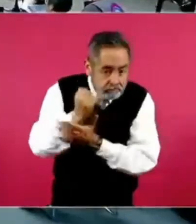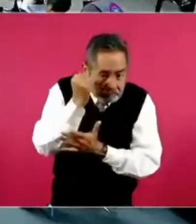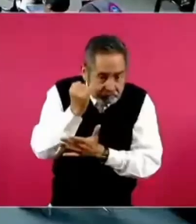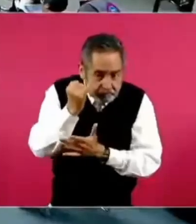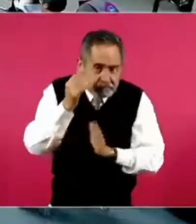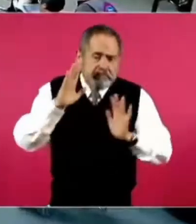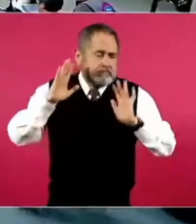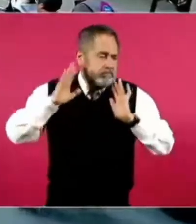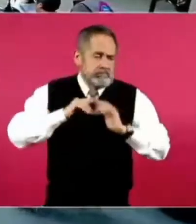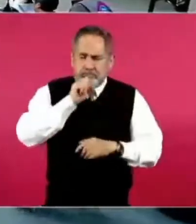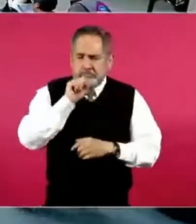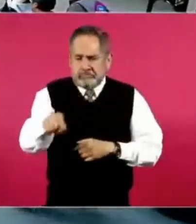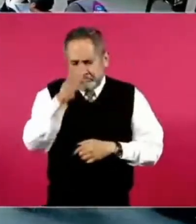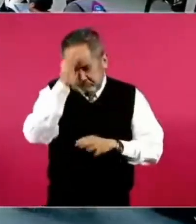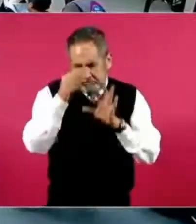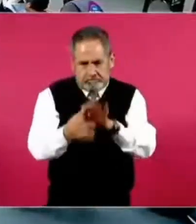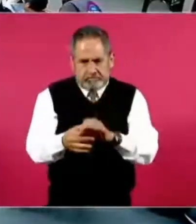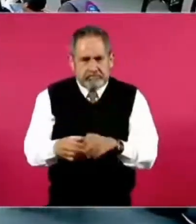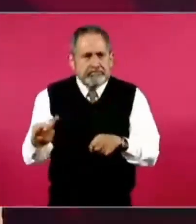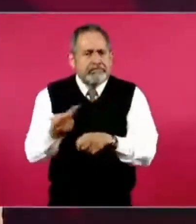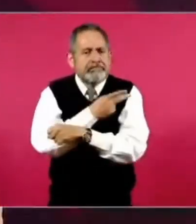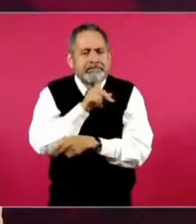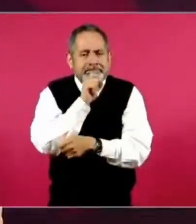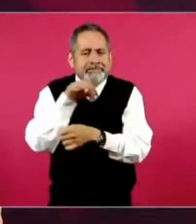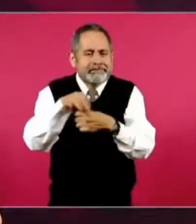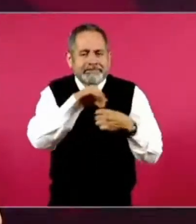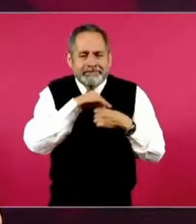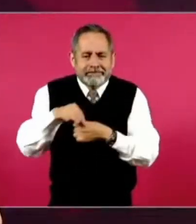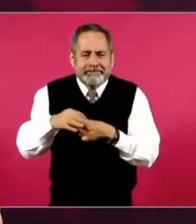Pero ¿qué sucedió en esa elección?